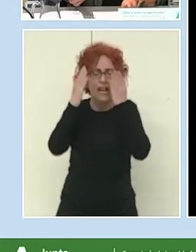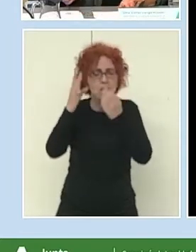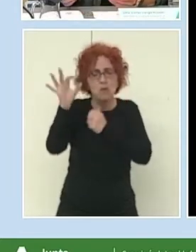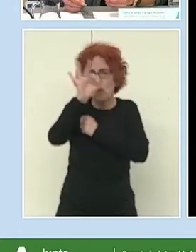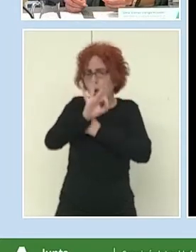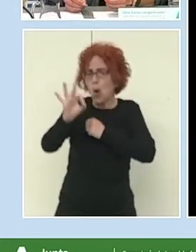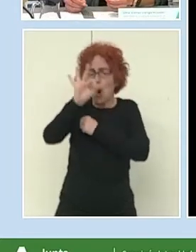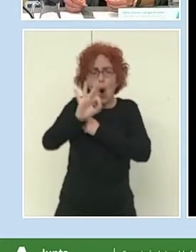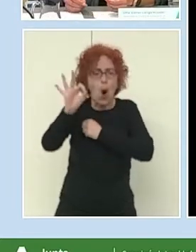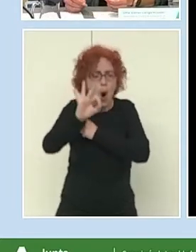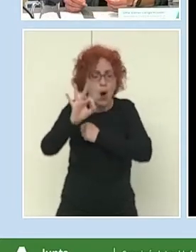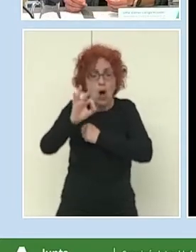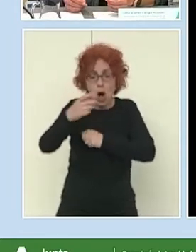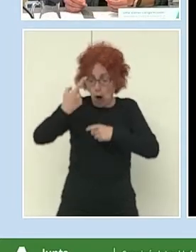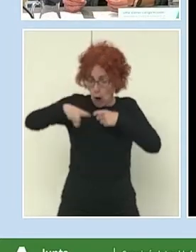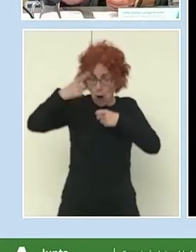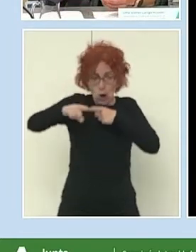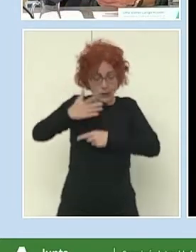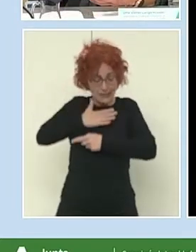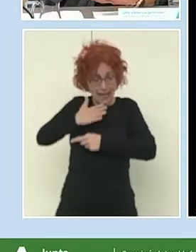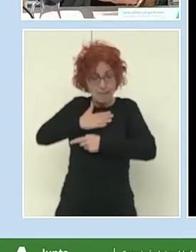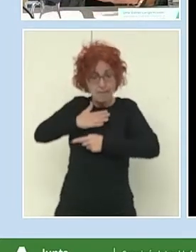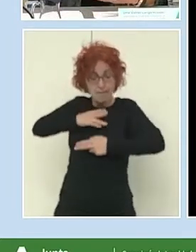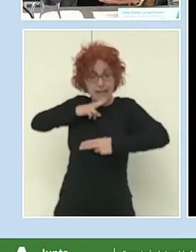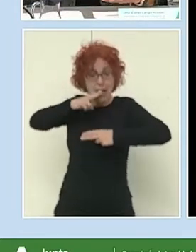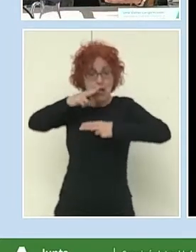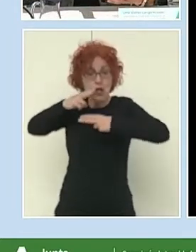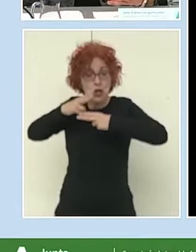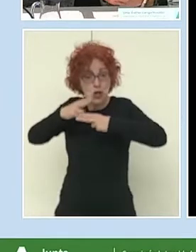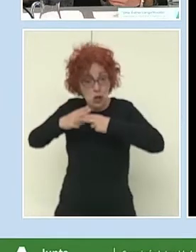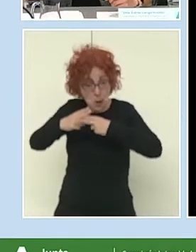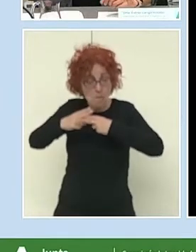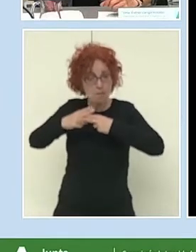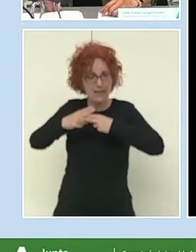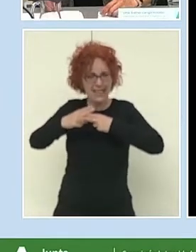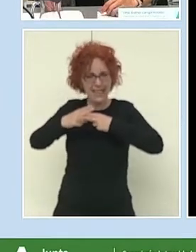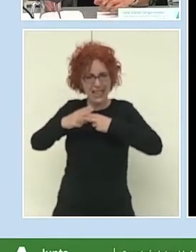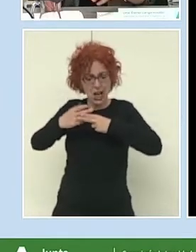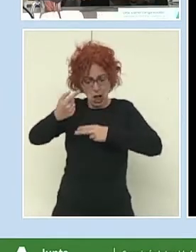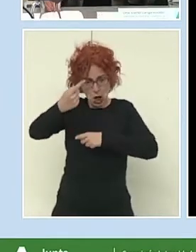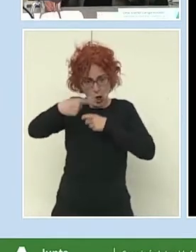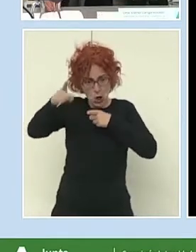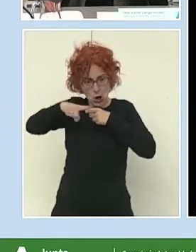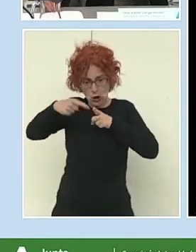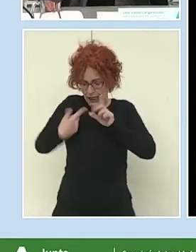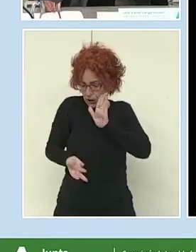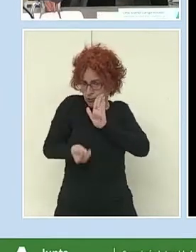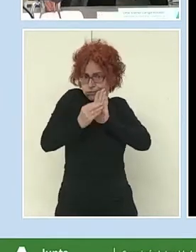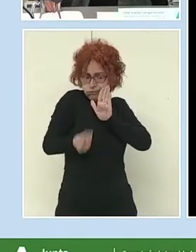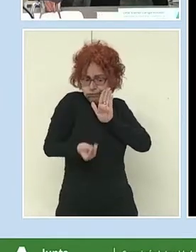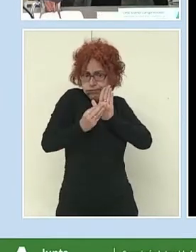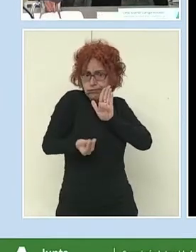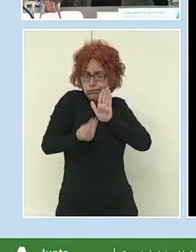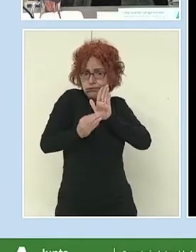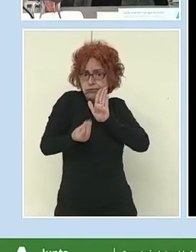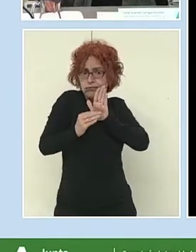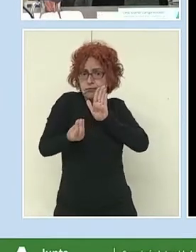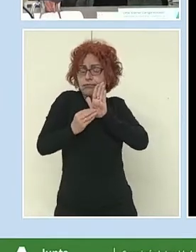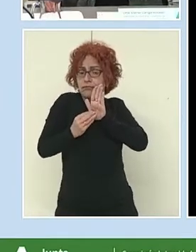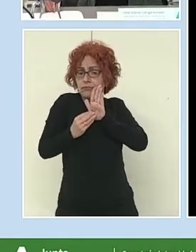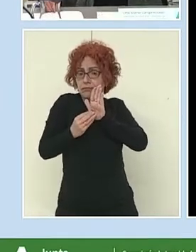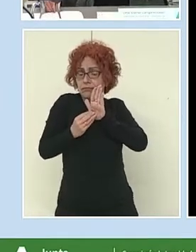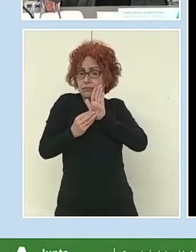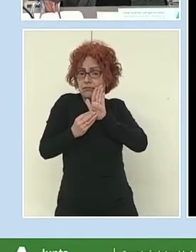los datos de una pequeña empresa familiar, pasando por una